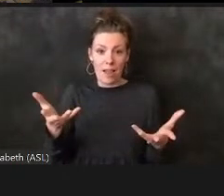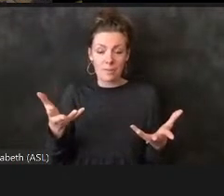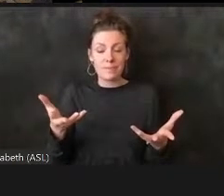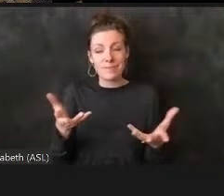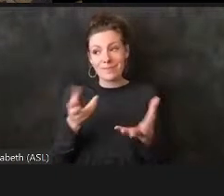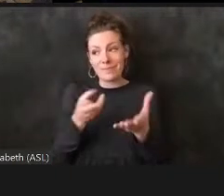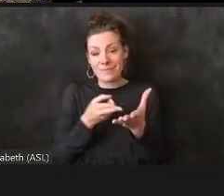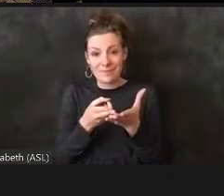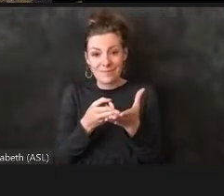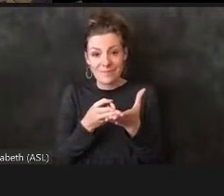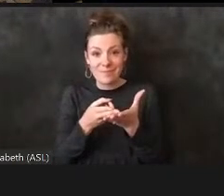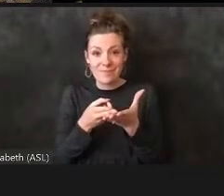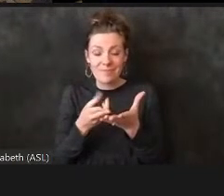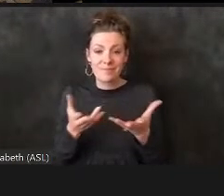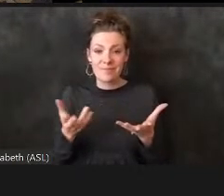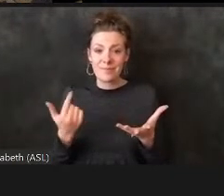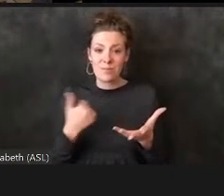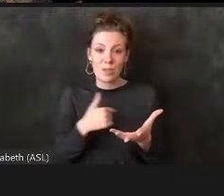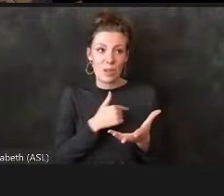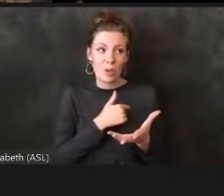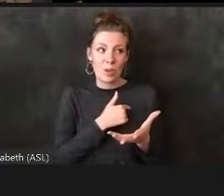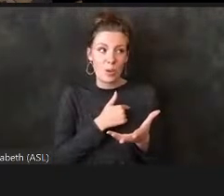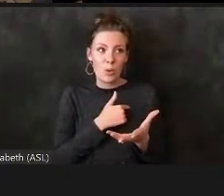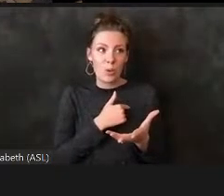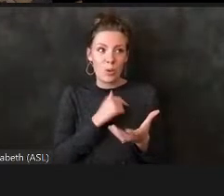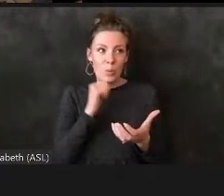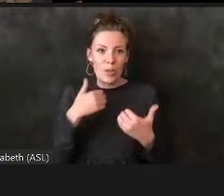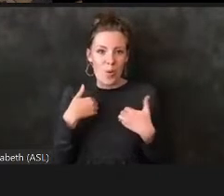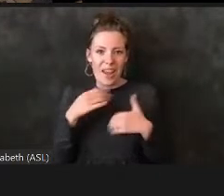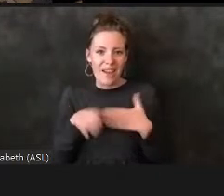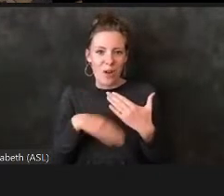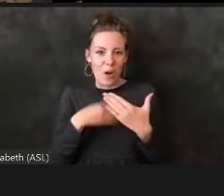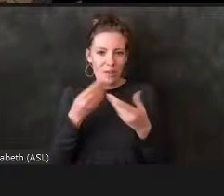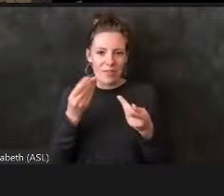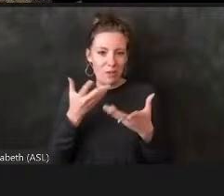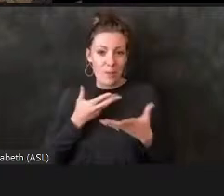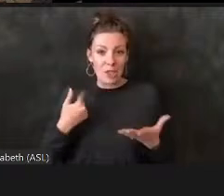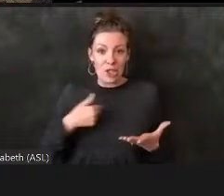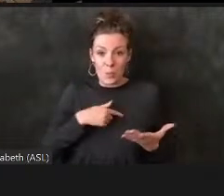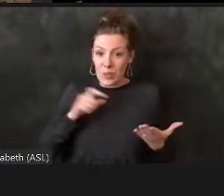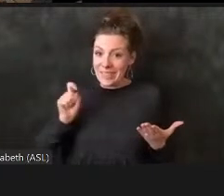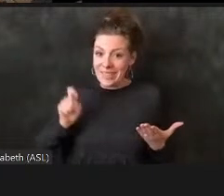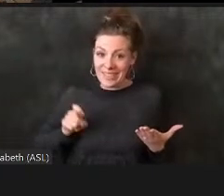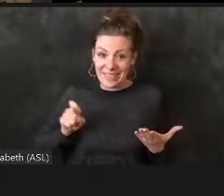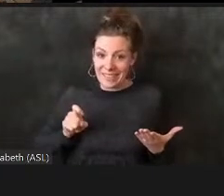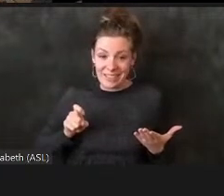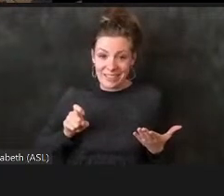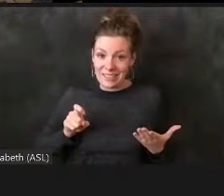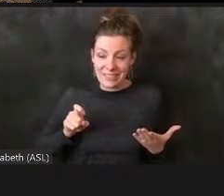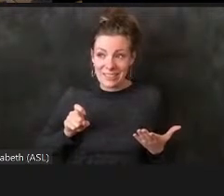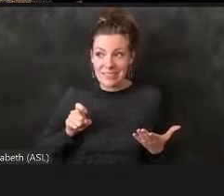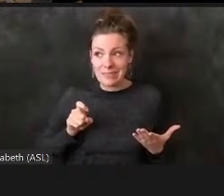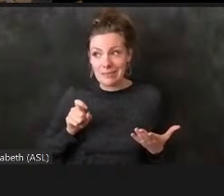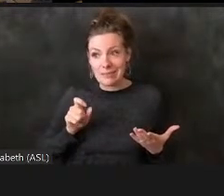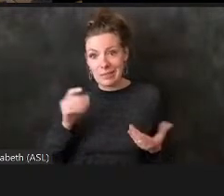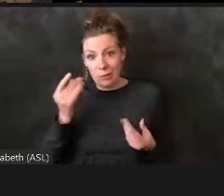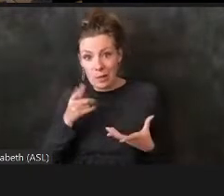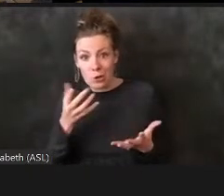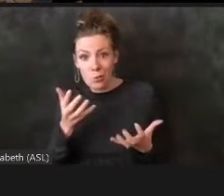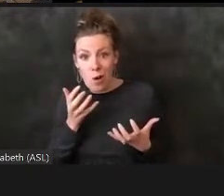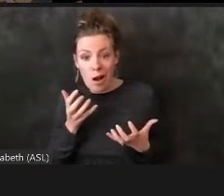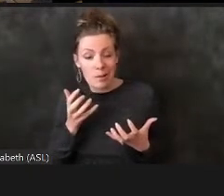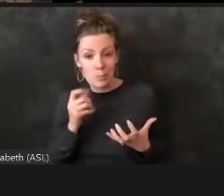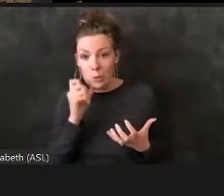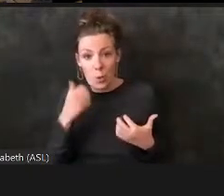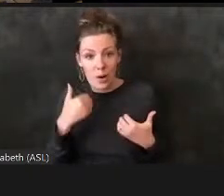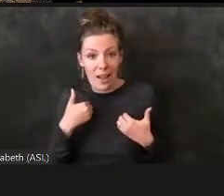de que ahora pasemos la vacuna. Hasta ahorita no tenemos toda la información nosotros que necesitamos y la